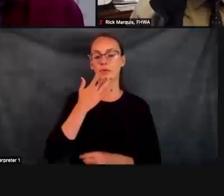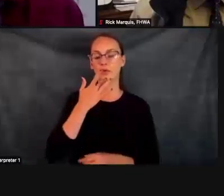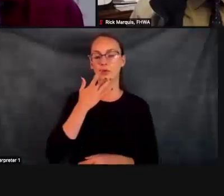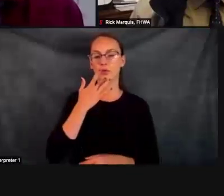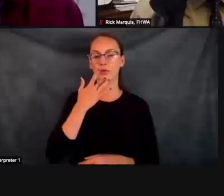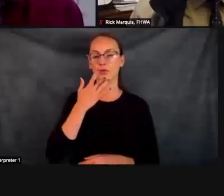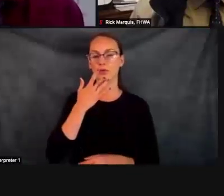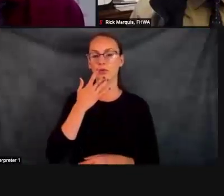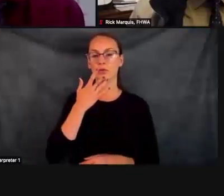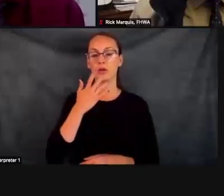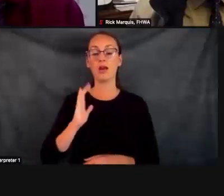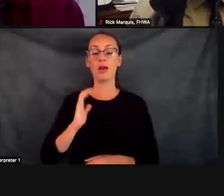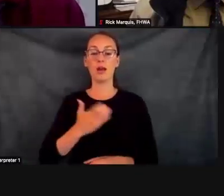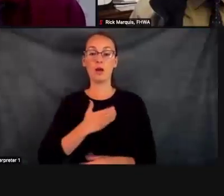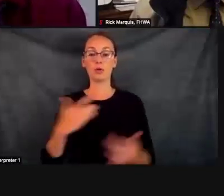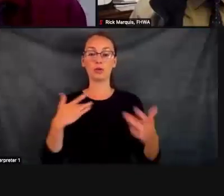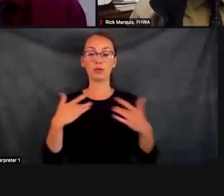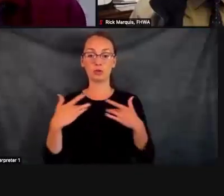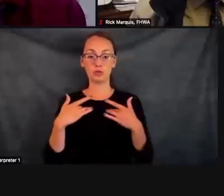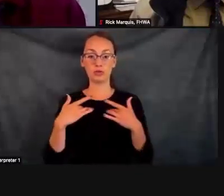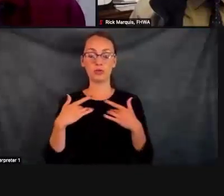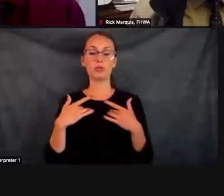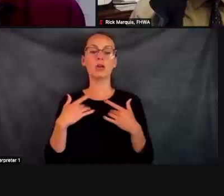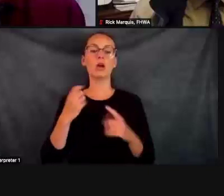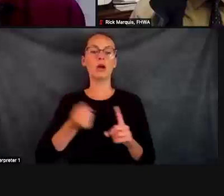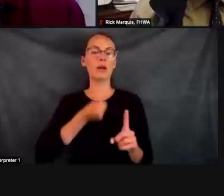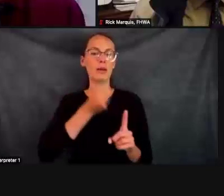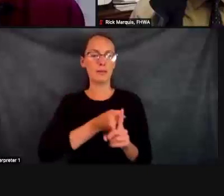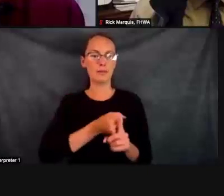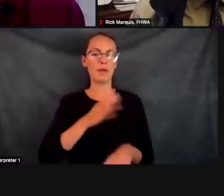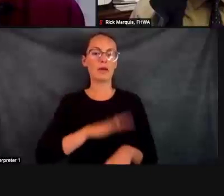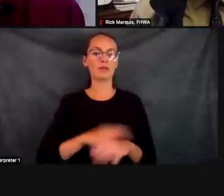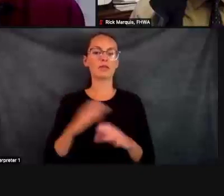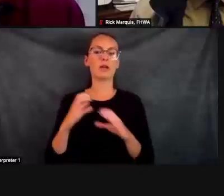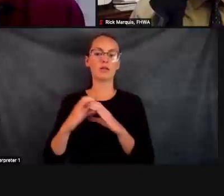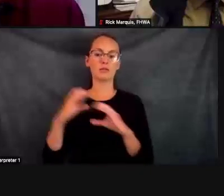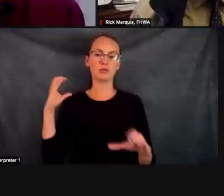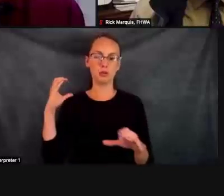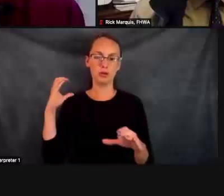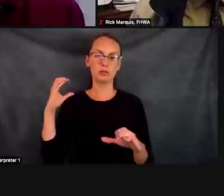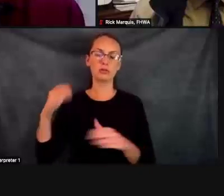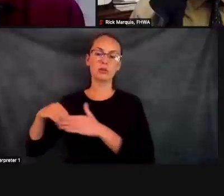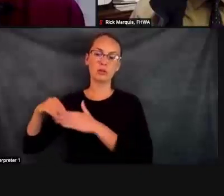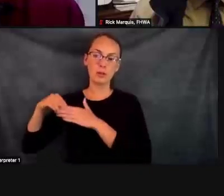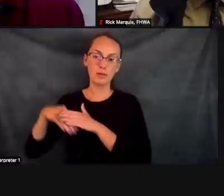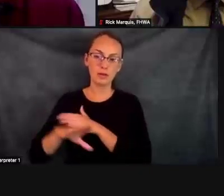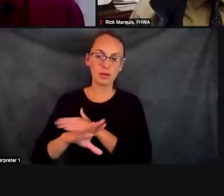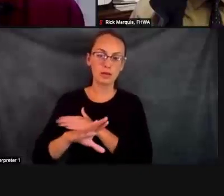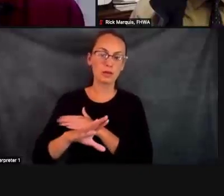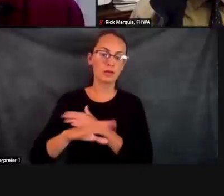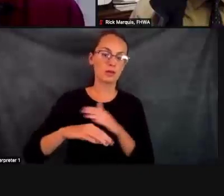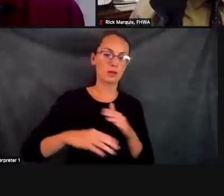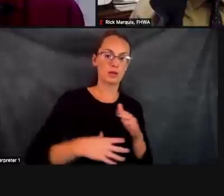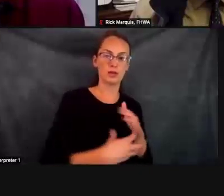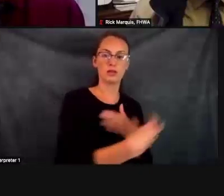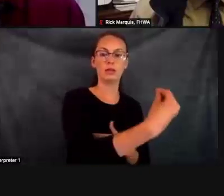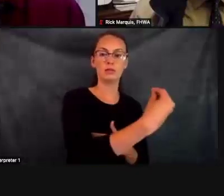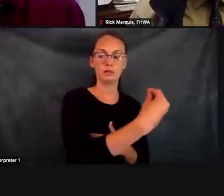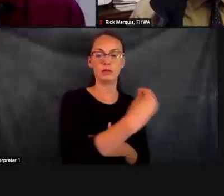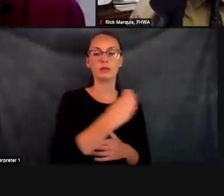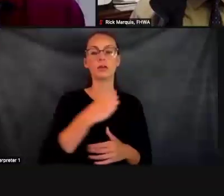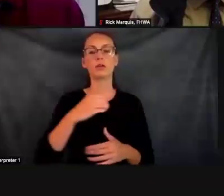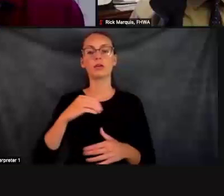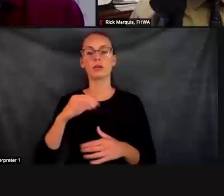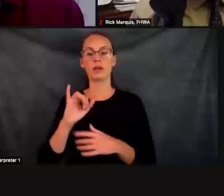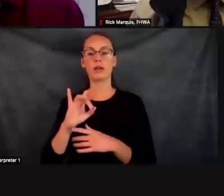han denominado la red comunitaria como la alternativa preferida. Nuestra preocupación es en cuanto